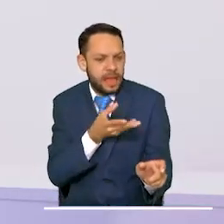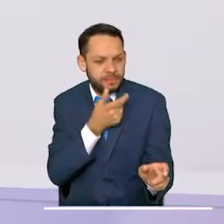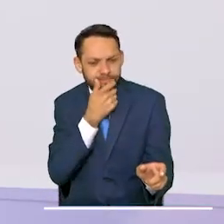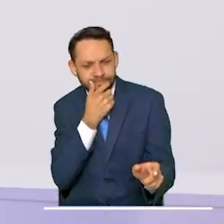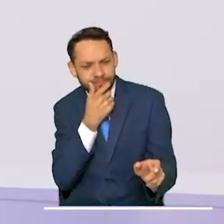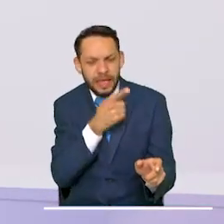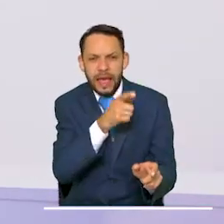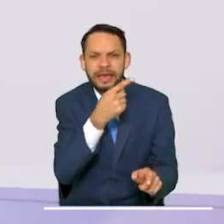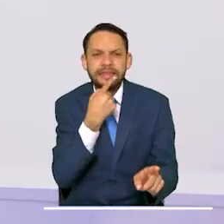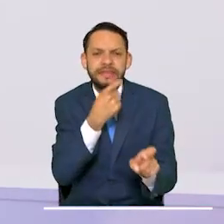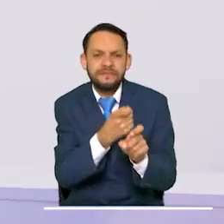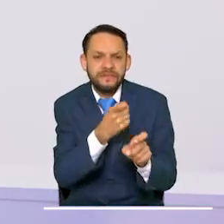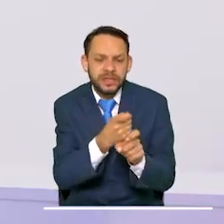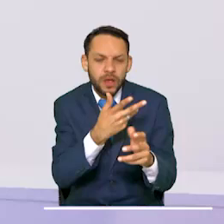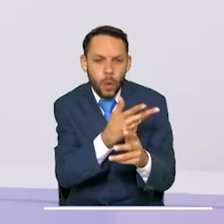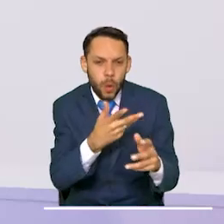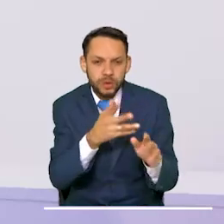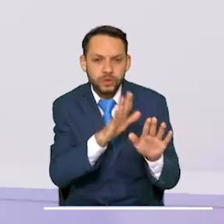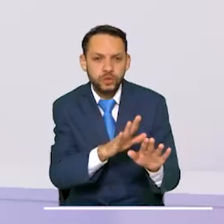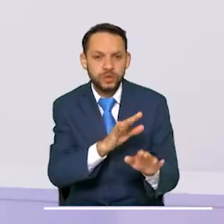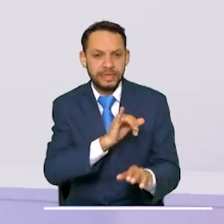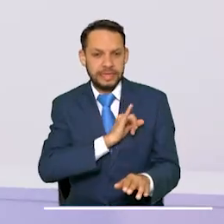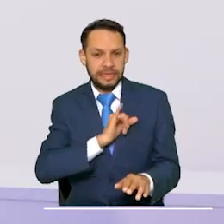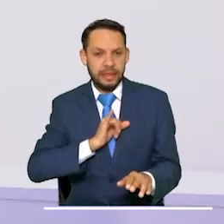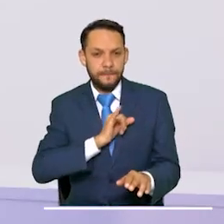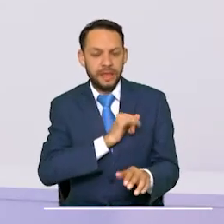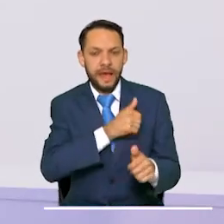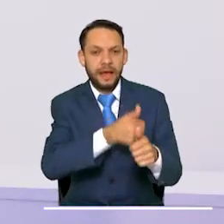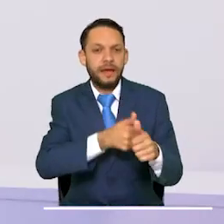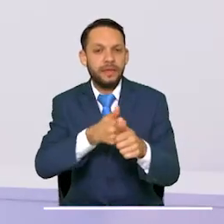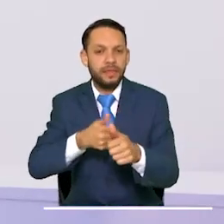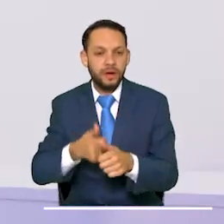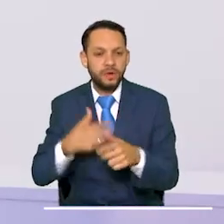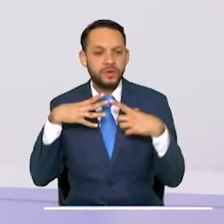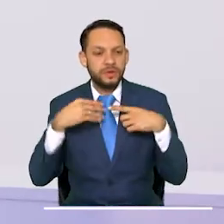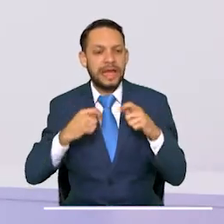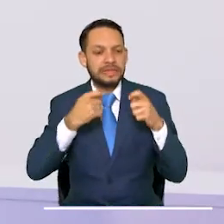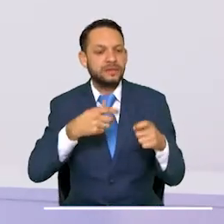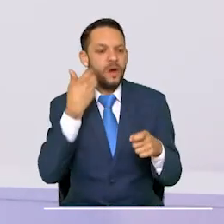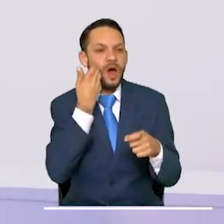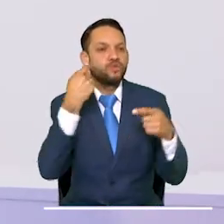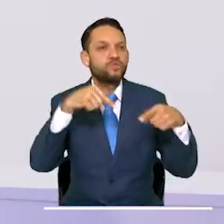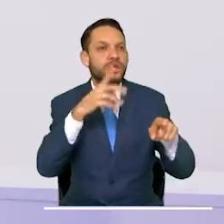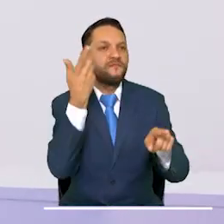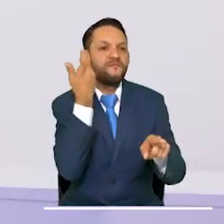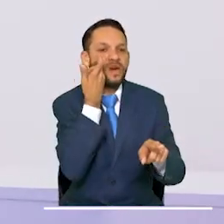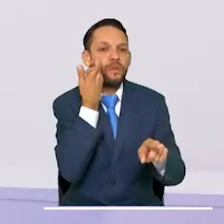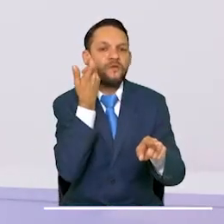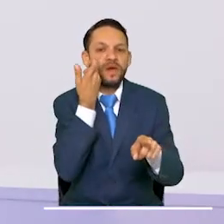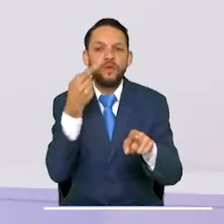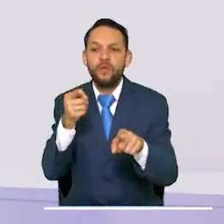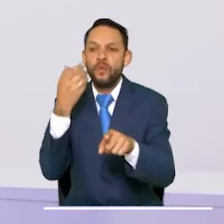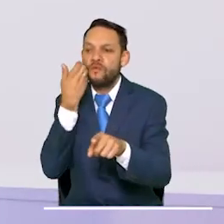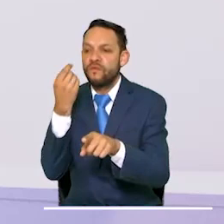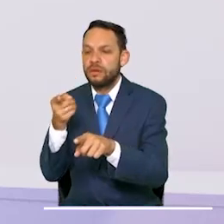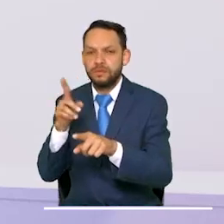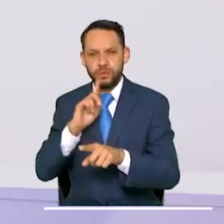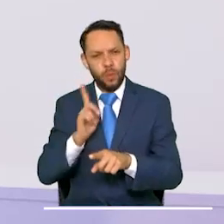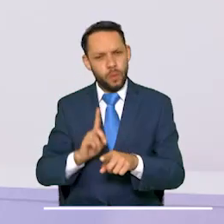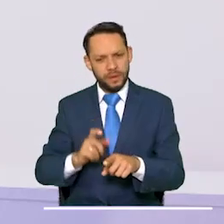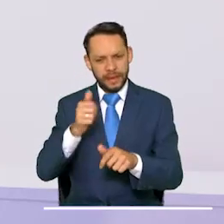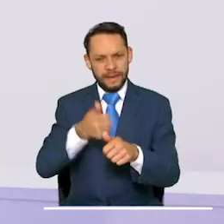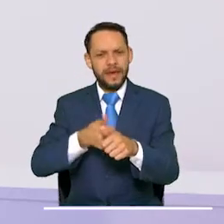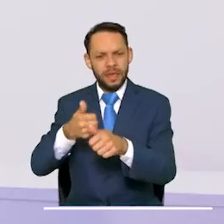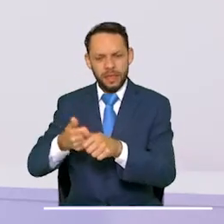irrepetible, único, no simplemente la etiqueta de un diagnóstico. Eso es lo que tiene que direccionar la decisión